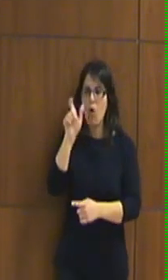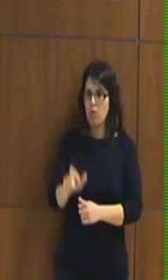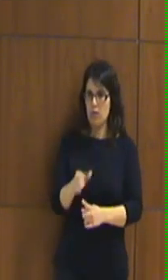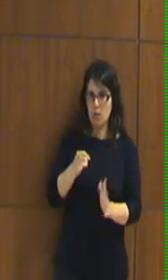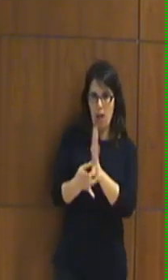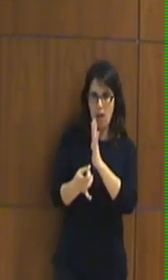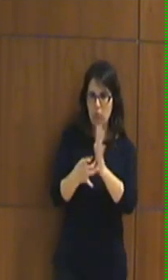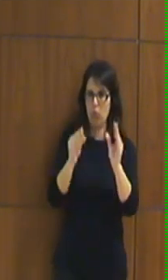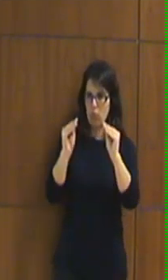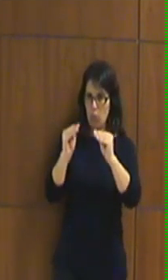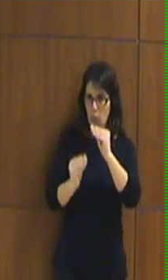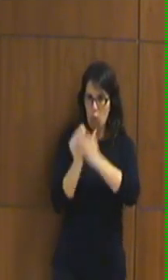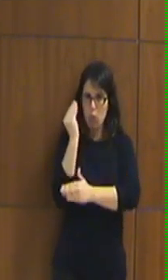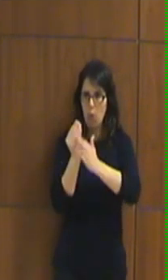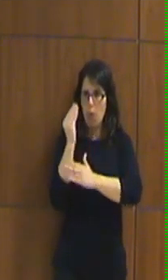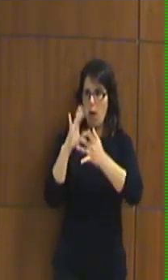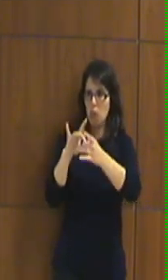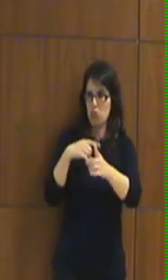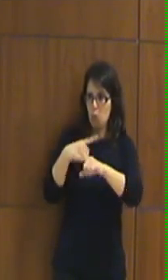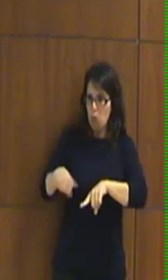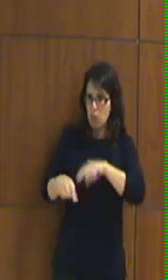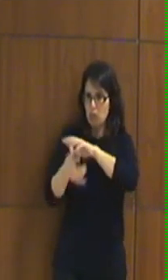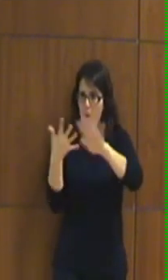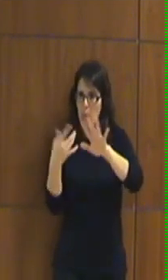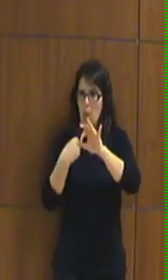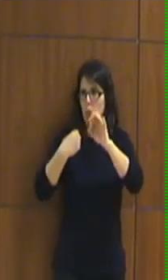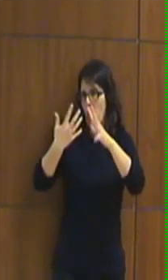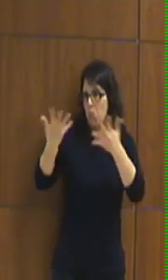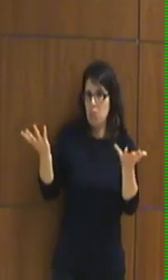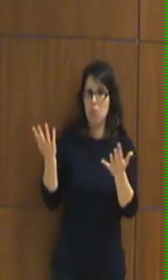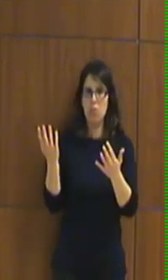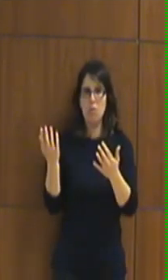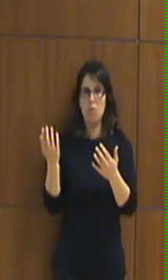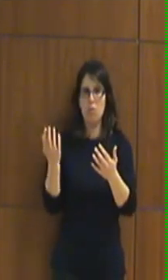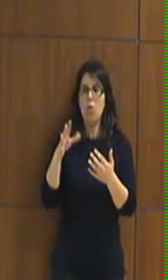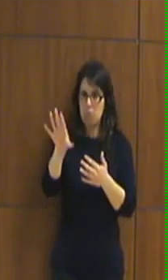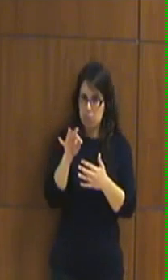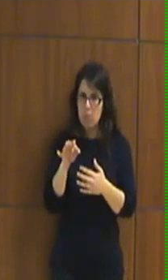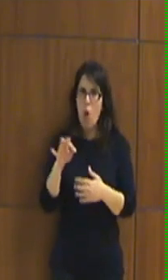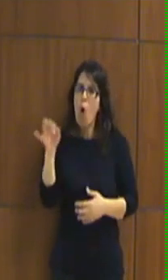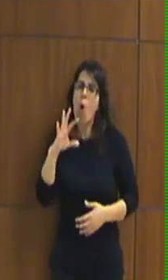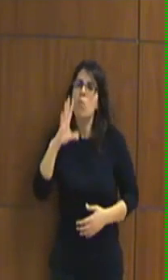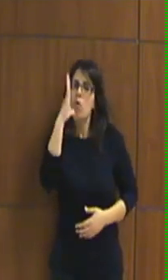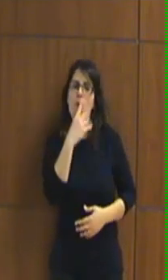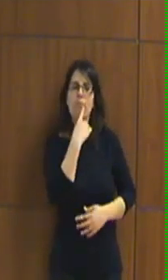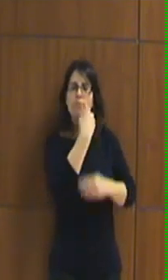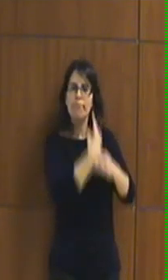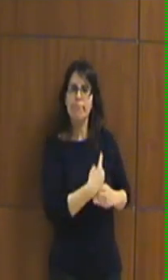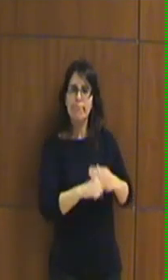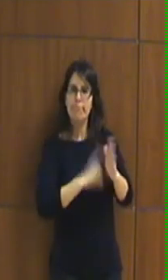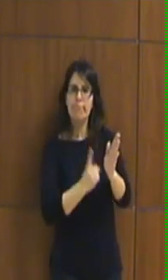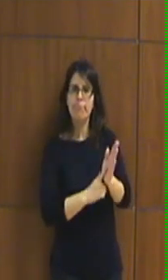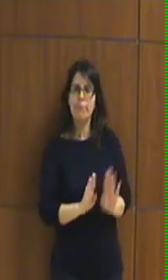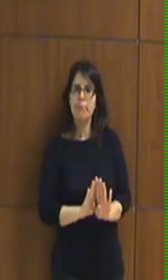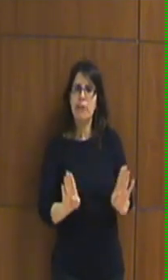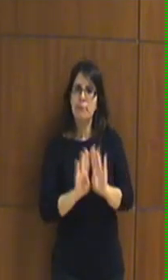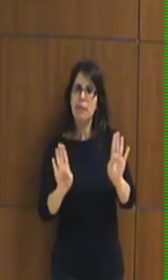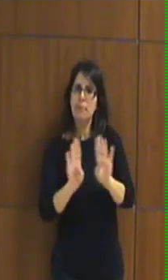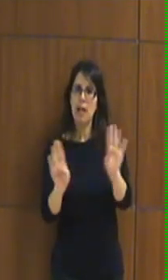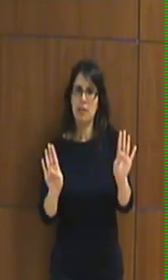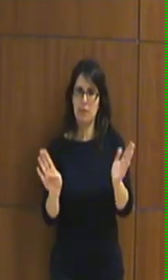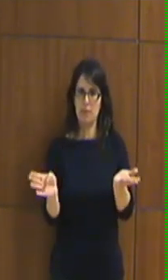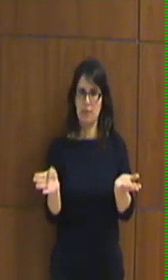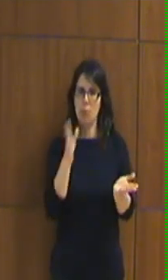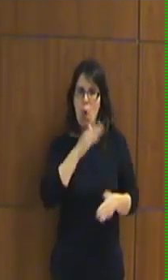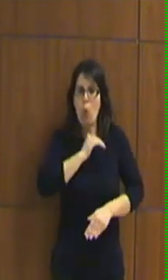más rápidas, otras menos rápidas, pues como estamos todos los que estamos en esta mesa, o no, o resulta que es que aquí esto es por